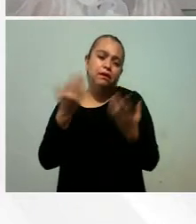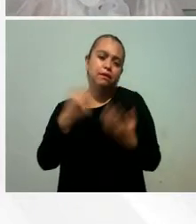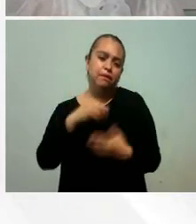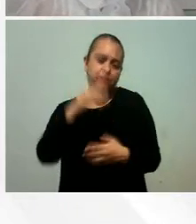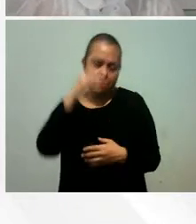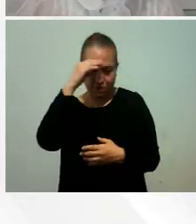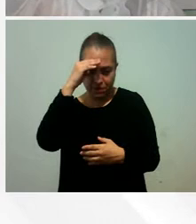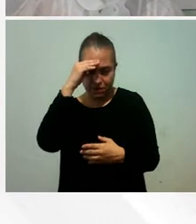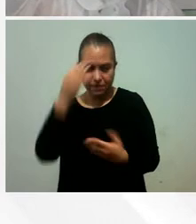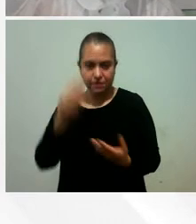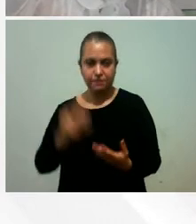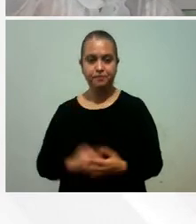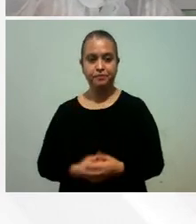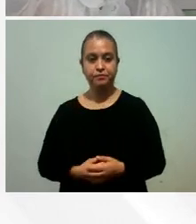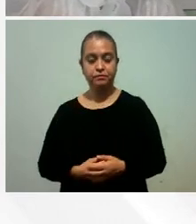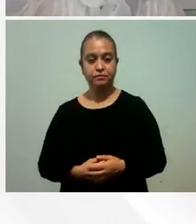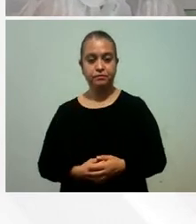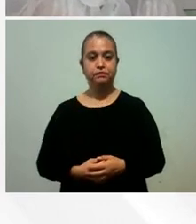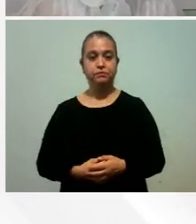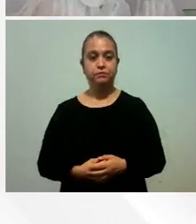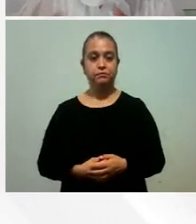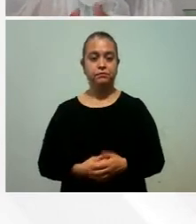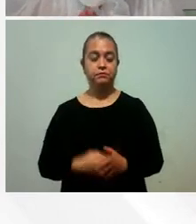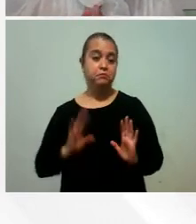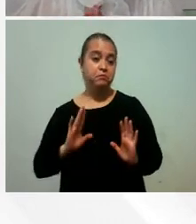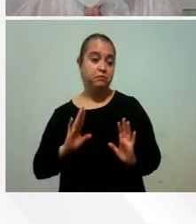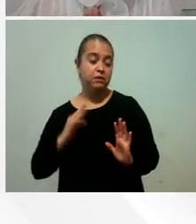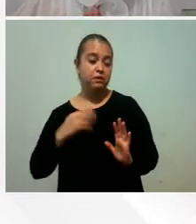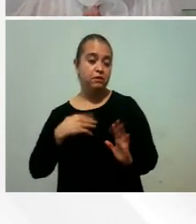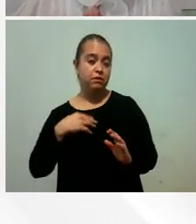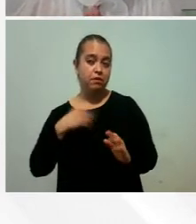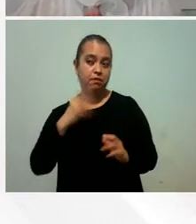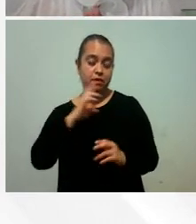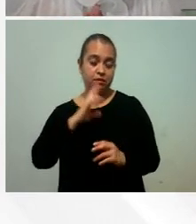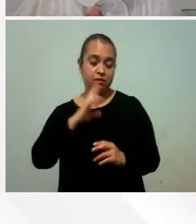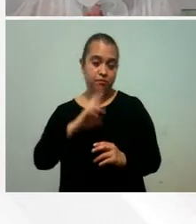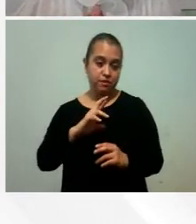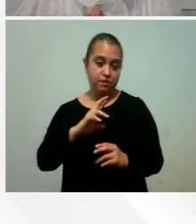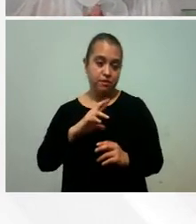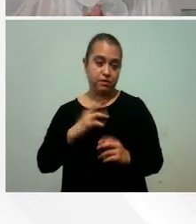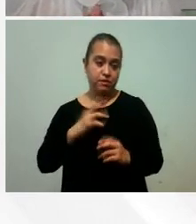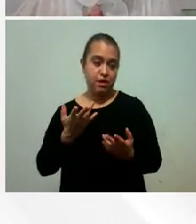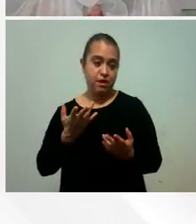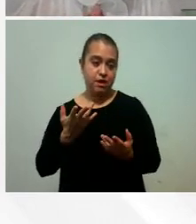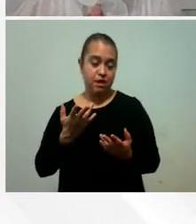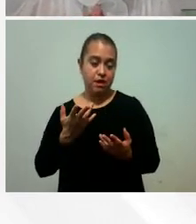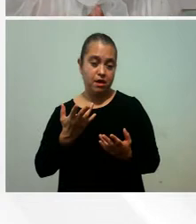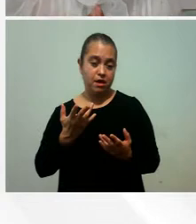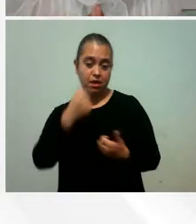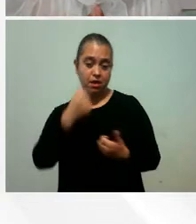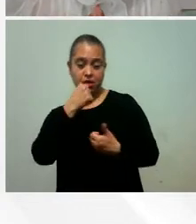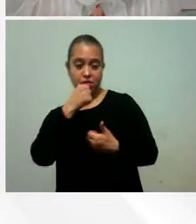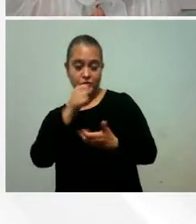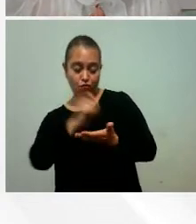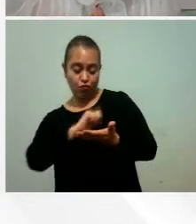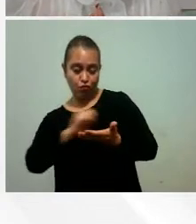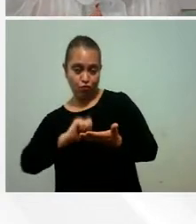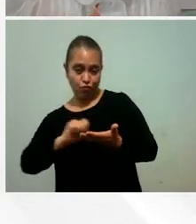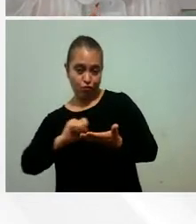Muy bien, vamos a ver si ya tenemos algunas respuestas de lo que han colocado en este Mentimeter.